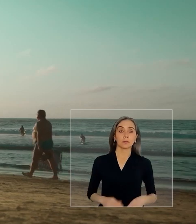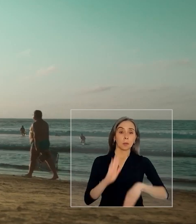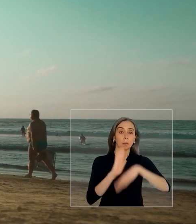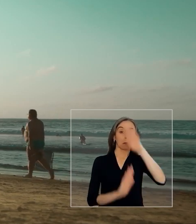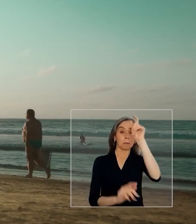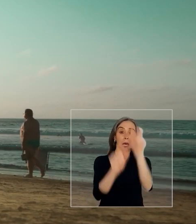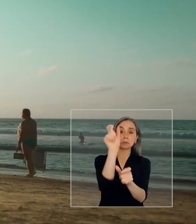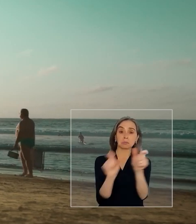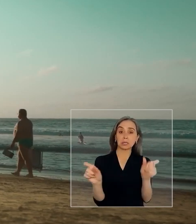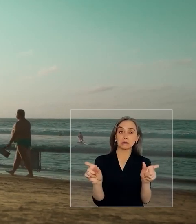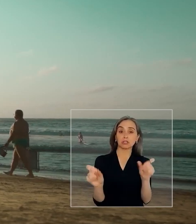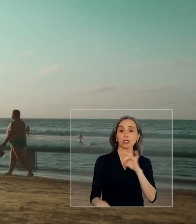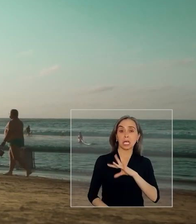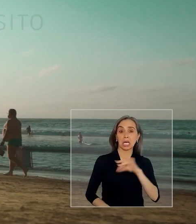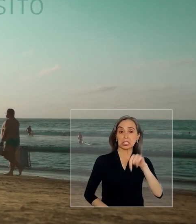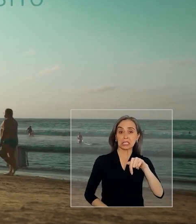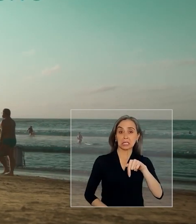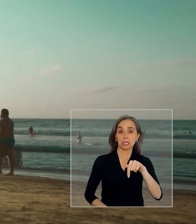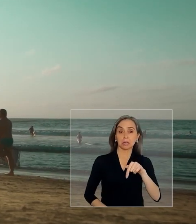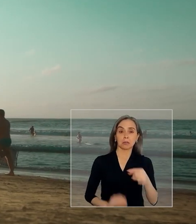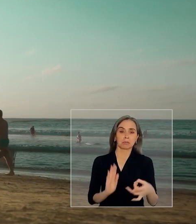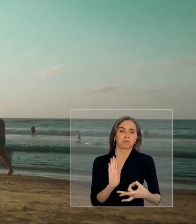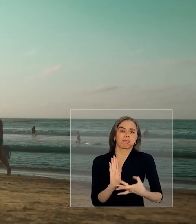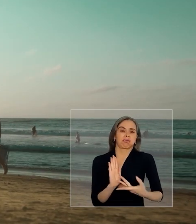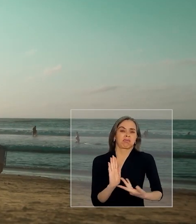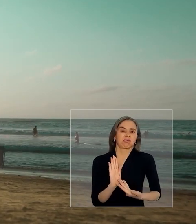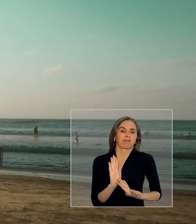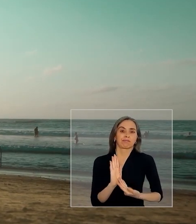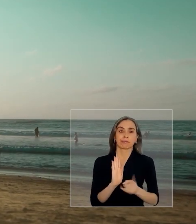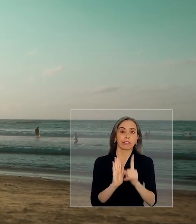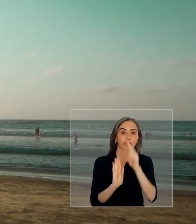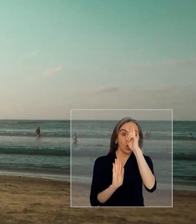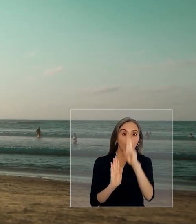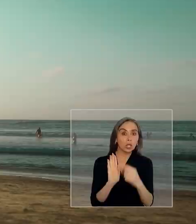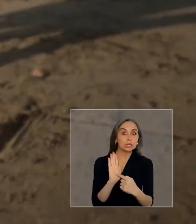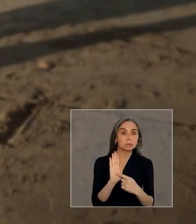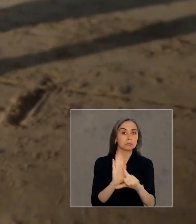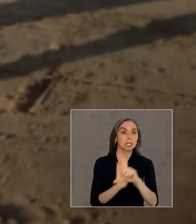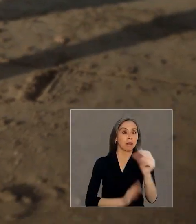La mayoría de las personas en Chile no respetan las leyes del tránsito.